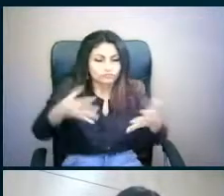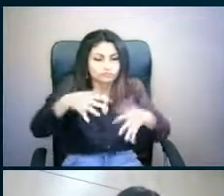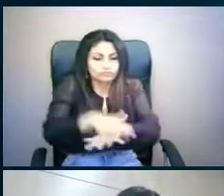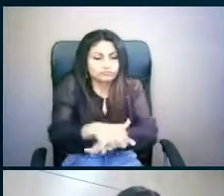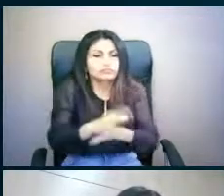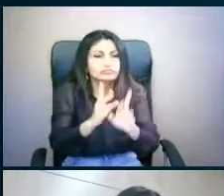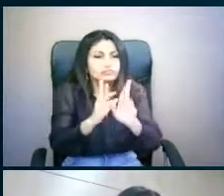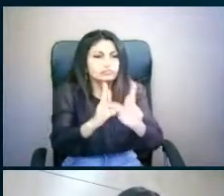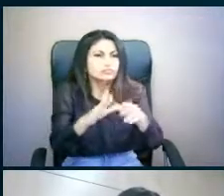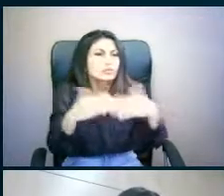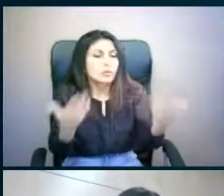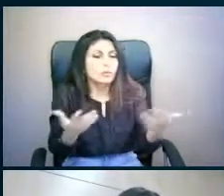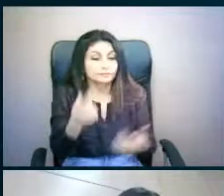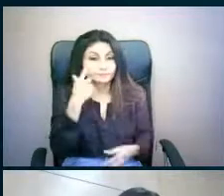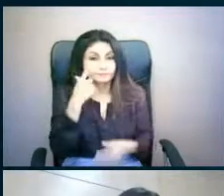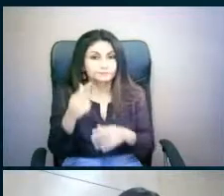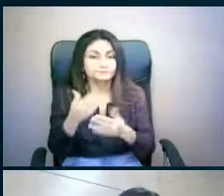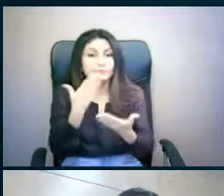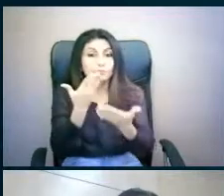Muy buenos días.